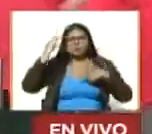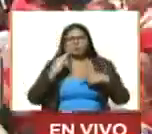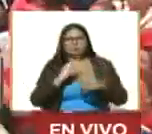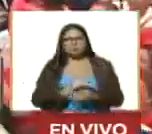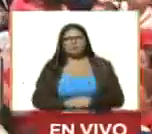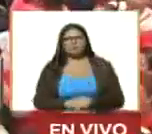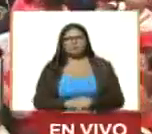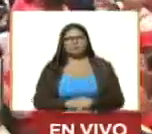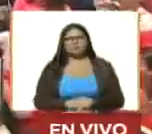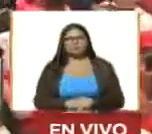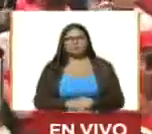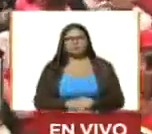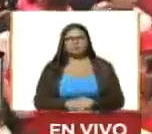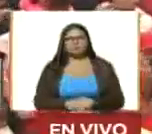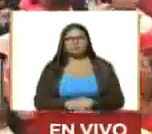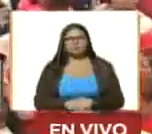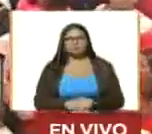UVCHE.